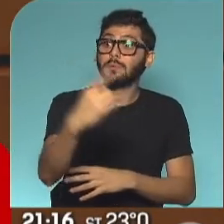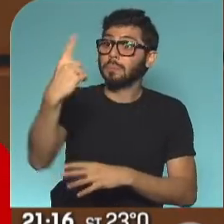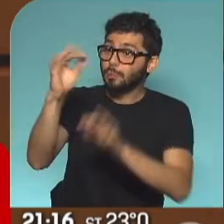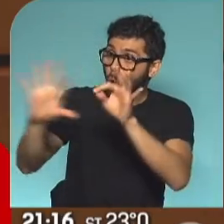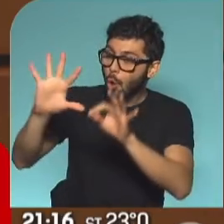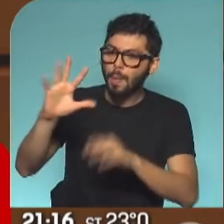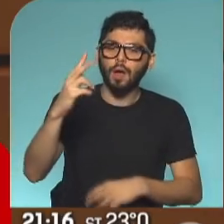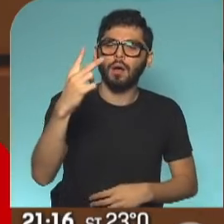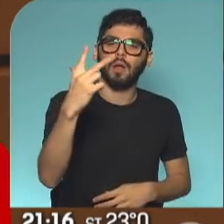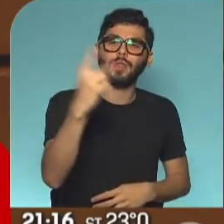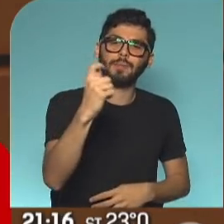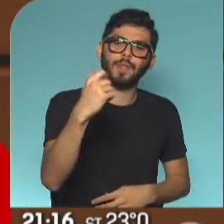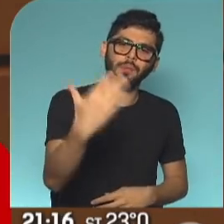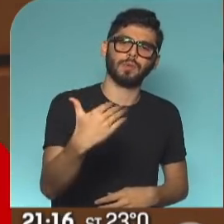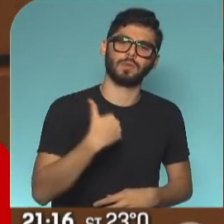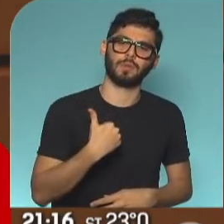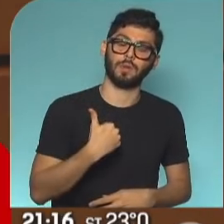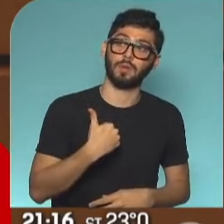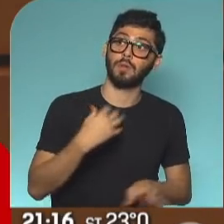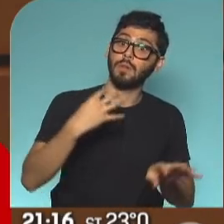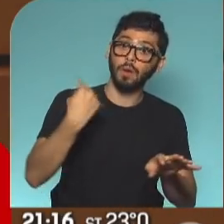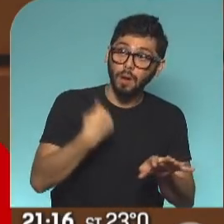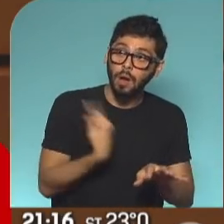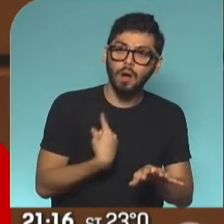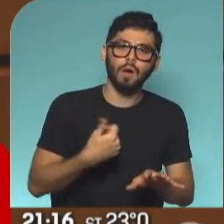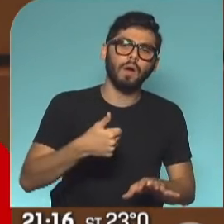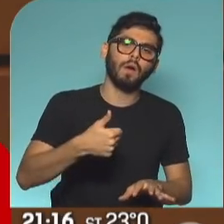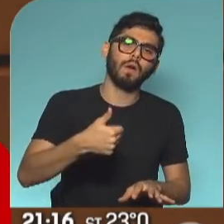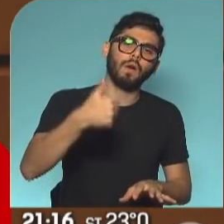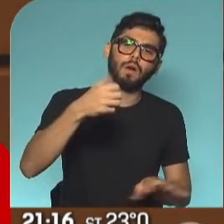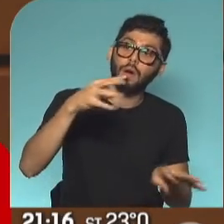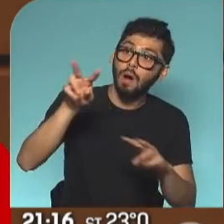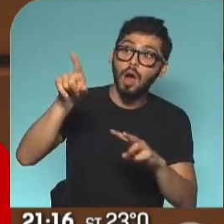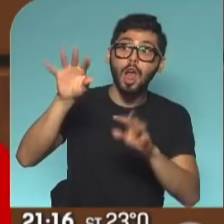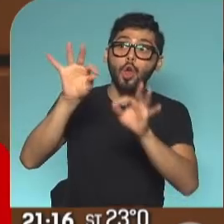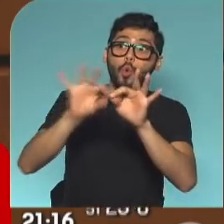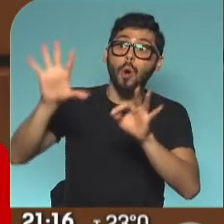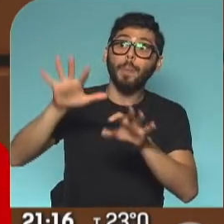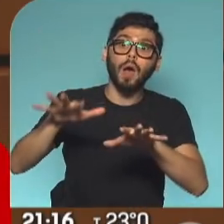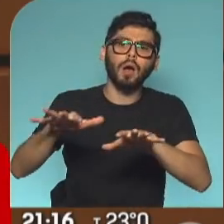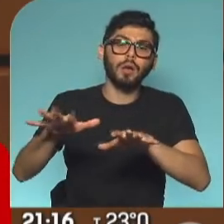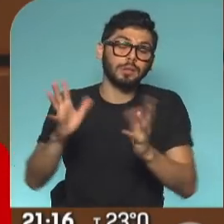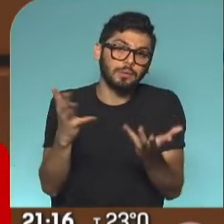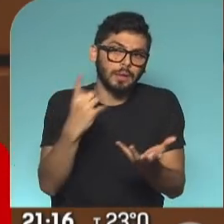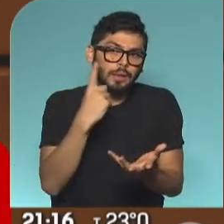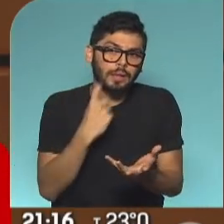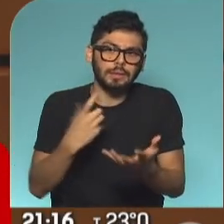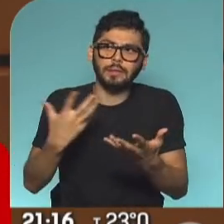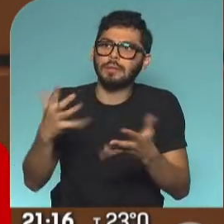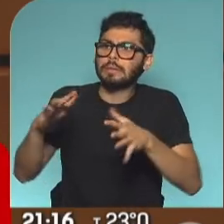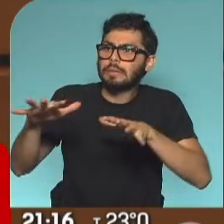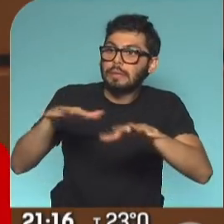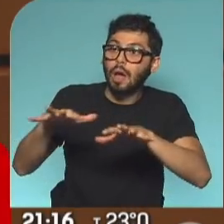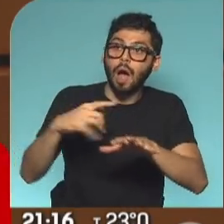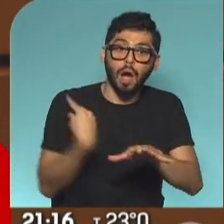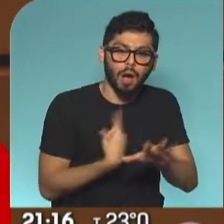Y la triste experiencia que vivió Europa nos ayudó a nosotros a ver qué podíamos hacer para que no nos pasara